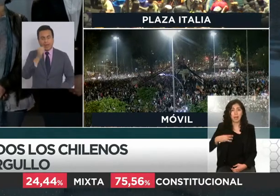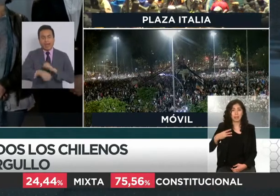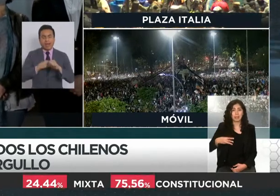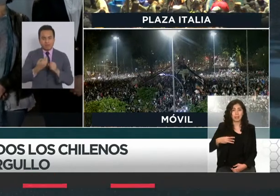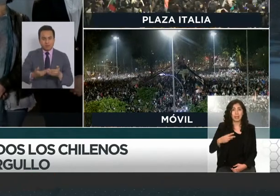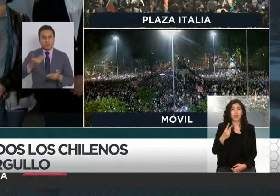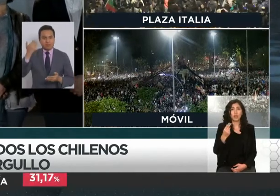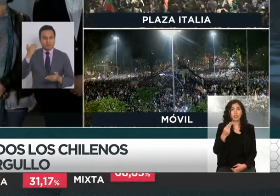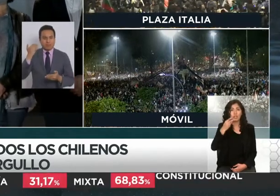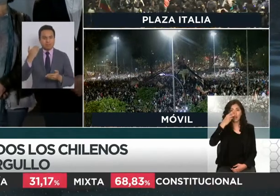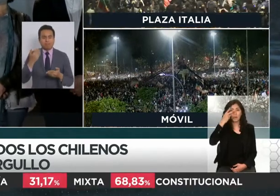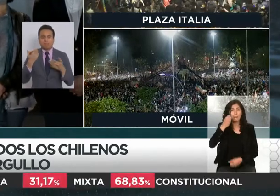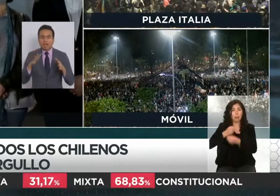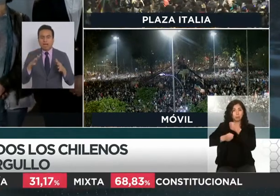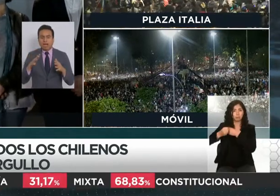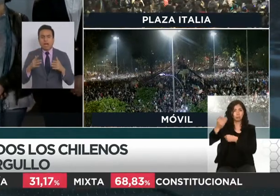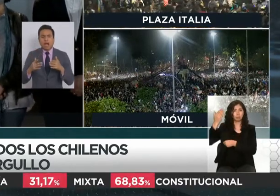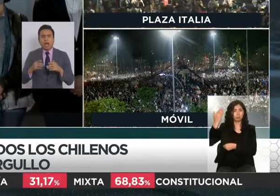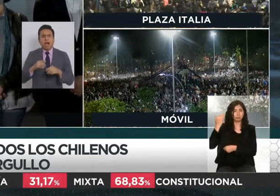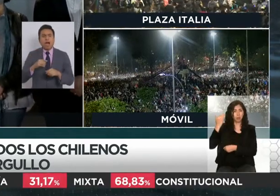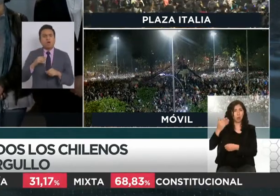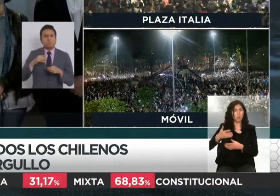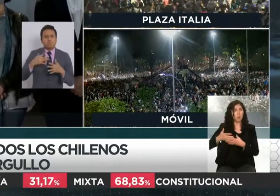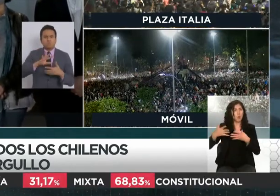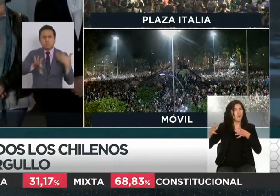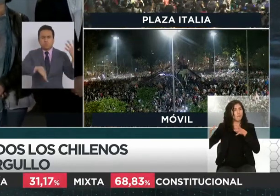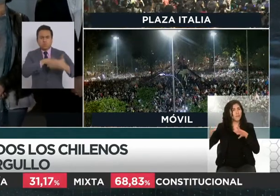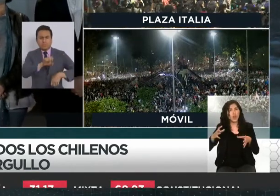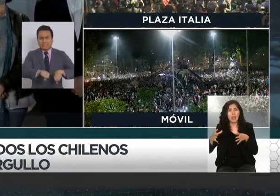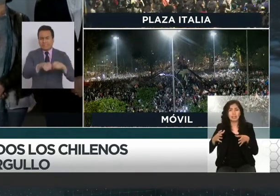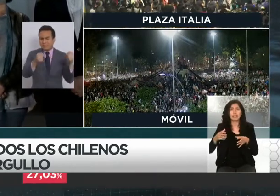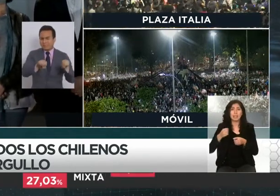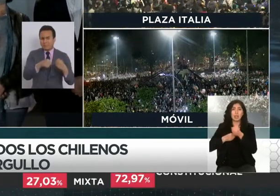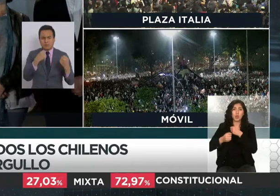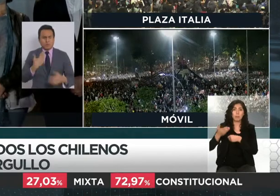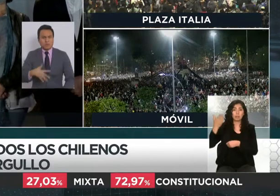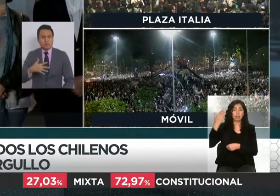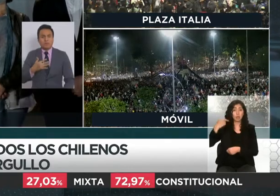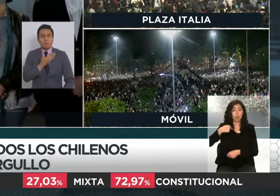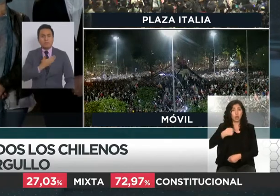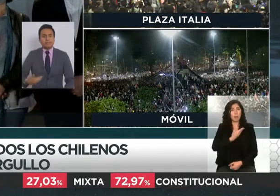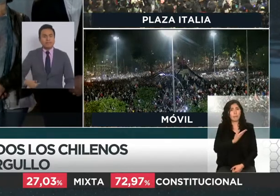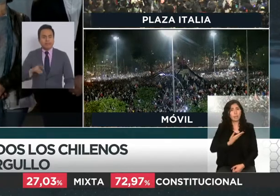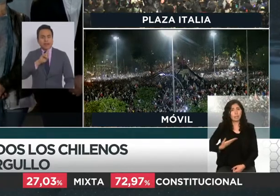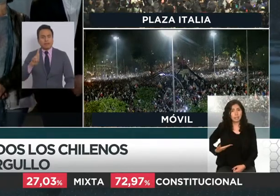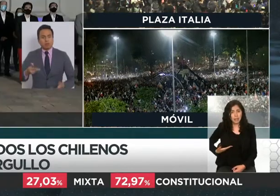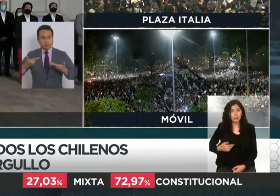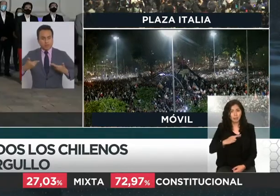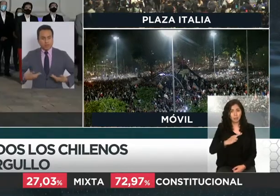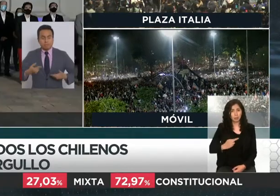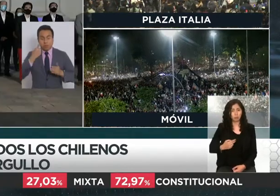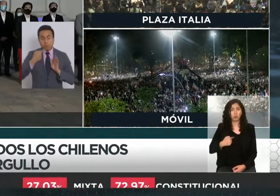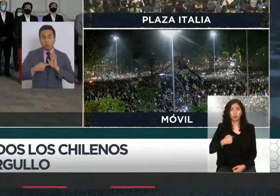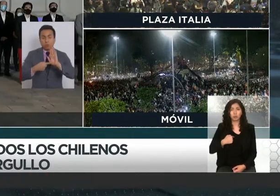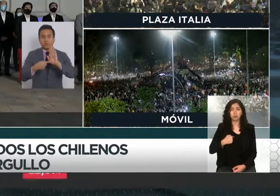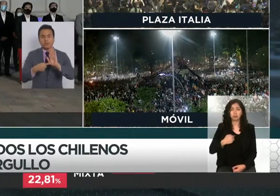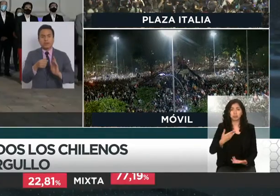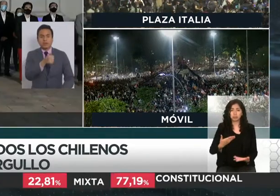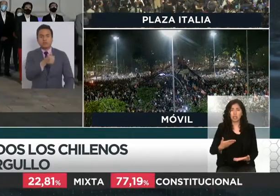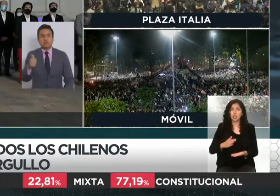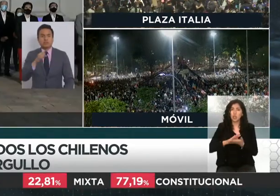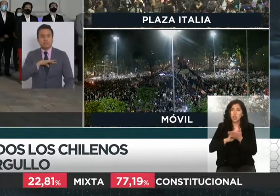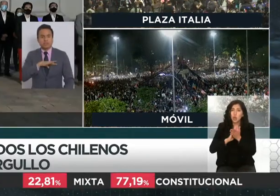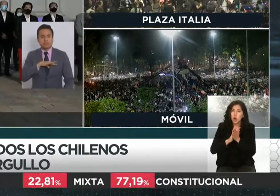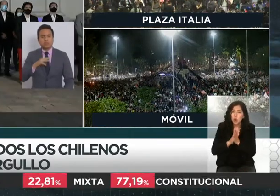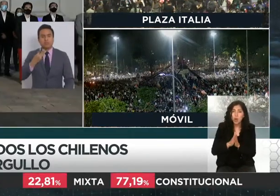pasado, después de una jornada de extrema violencia, como presidente de la República, propuse a todos mis compatriotas